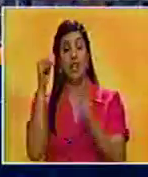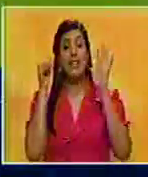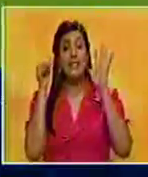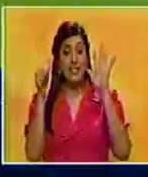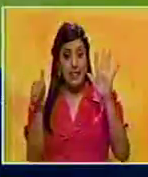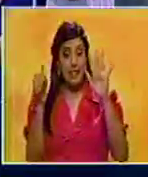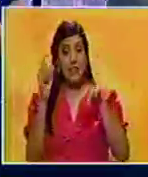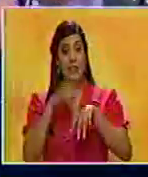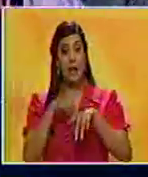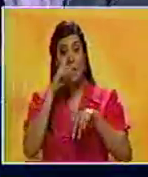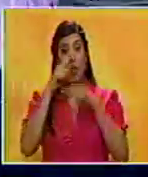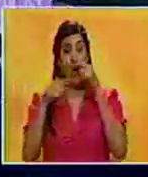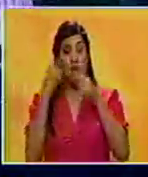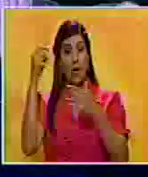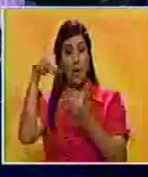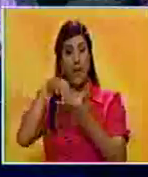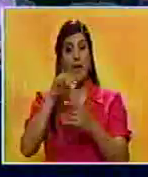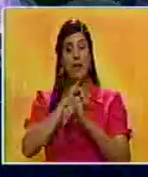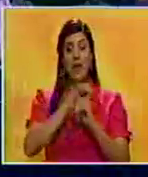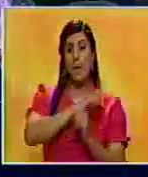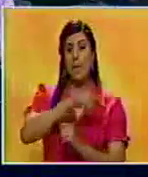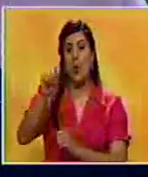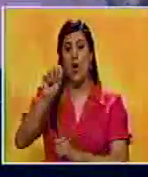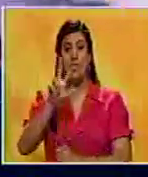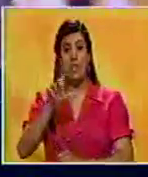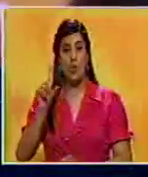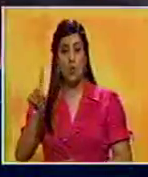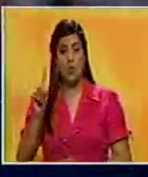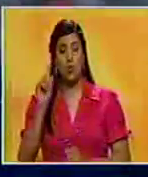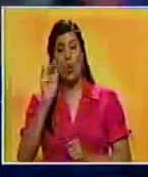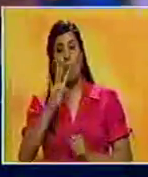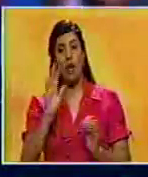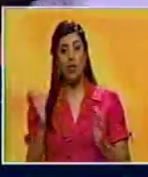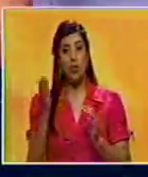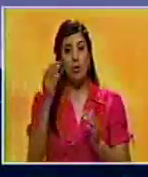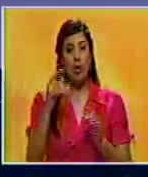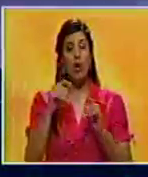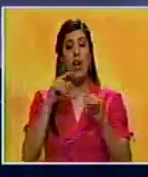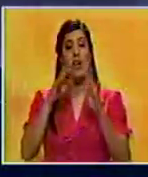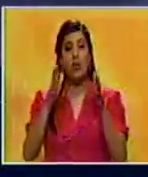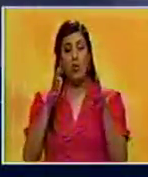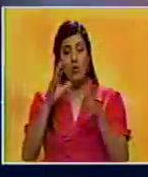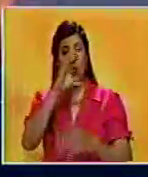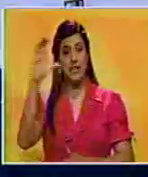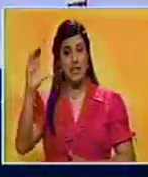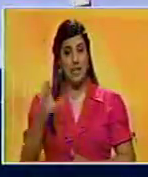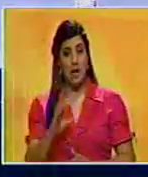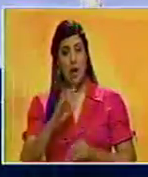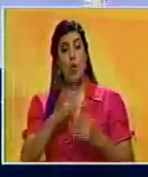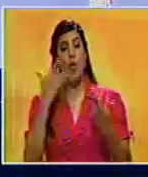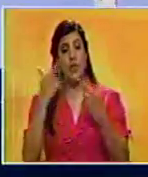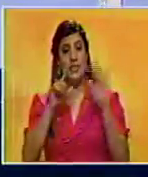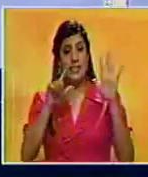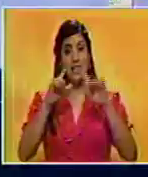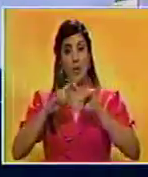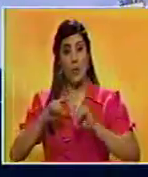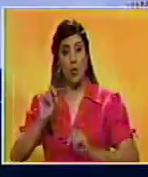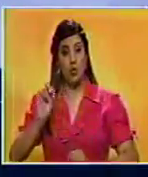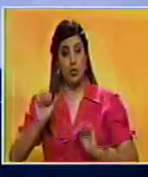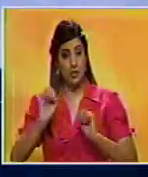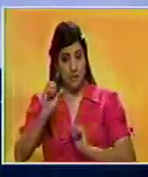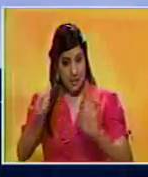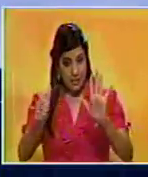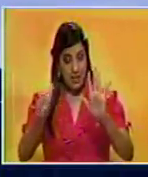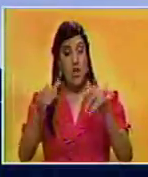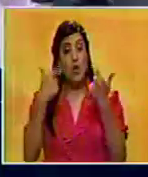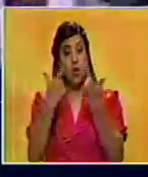Sexto cuadrangular del año para el maracayero que terminó bateando de 3-1 con 4 empujadas en el triunfo de Chicago ante Minnesota,